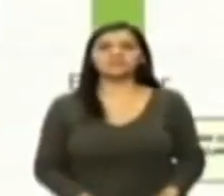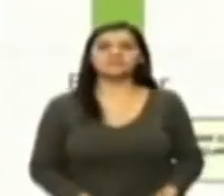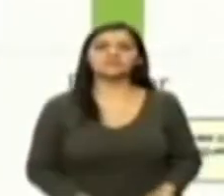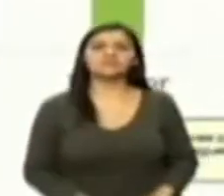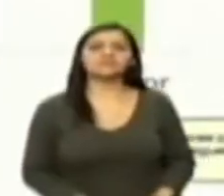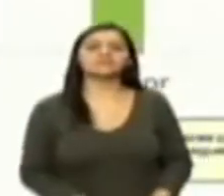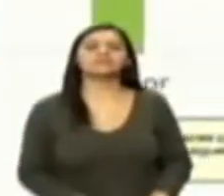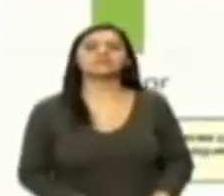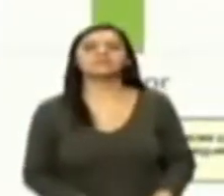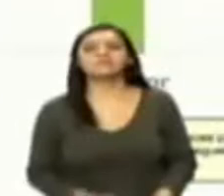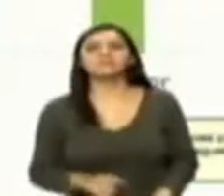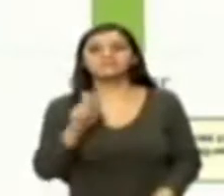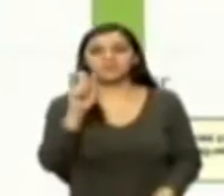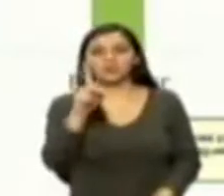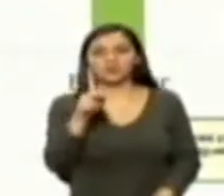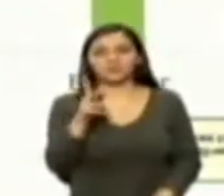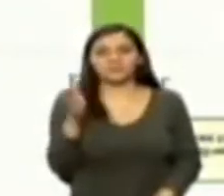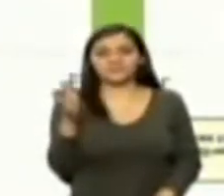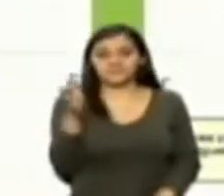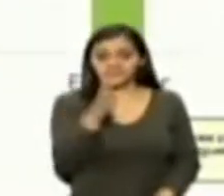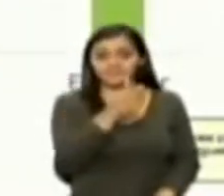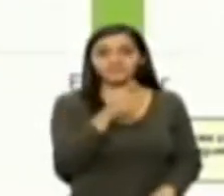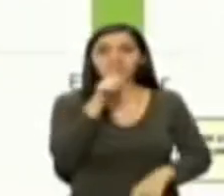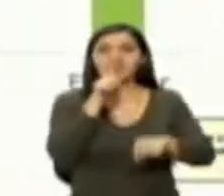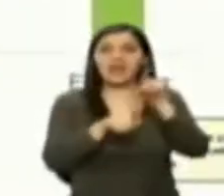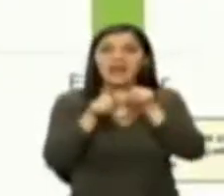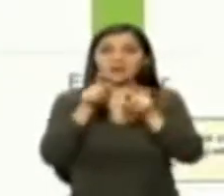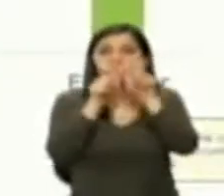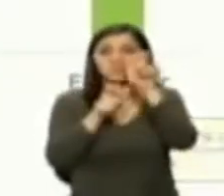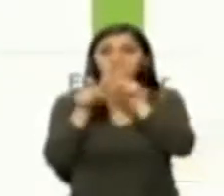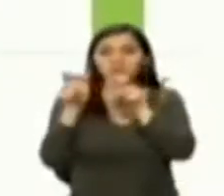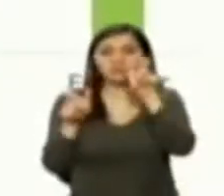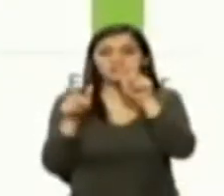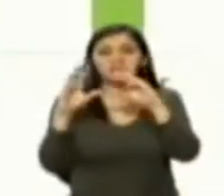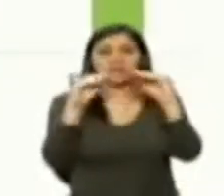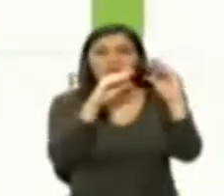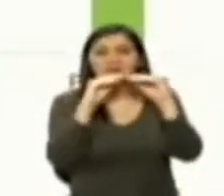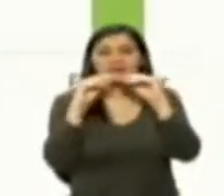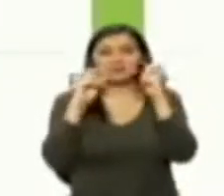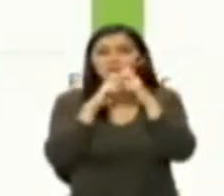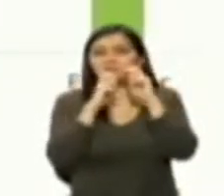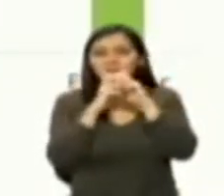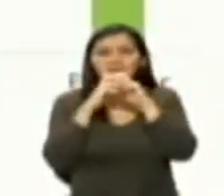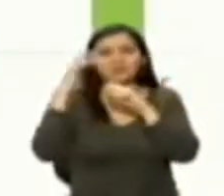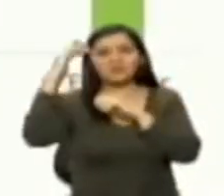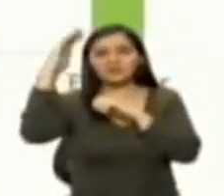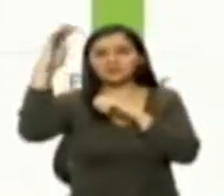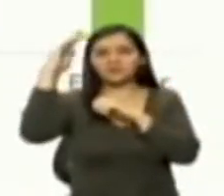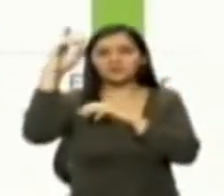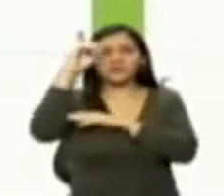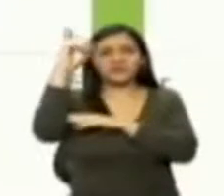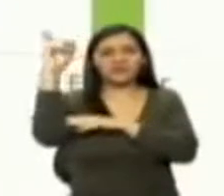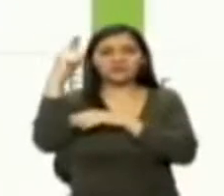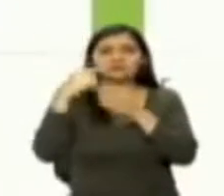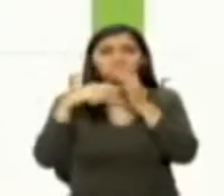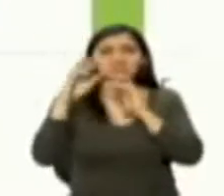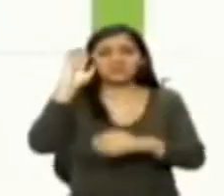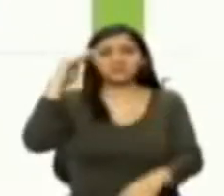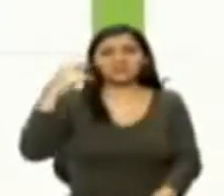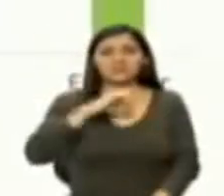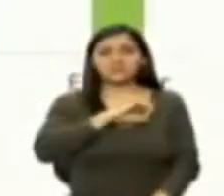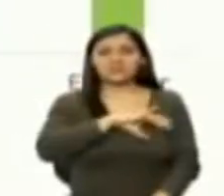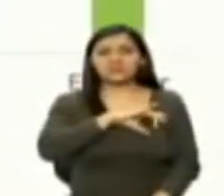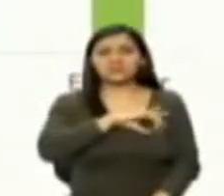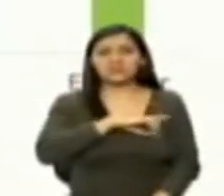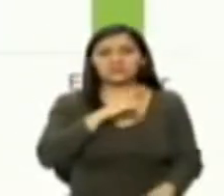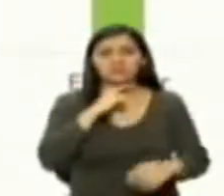¿Ok? Te fíjense. Algunos añoran el modelo neoliberal de derecha. Bueno, hay países neoliberales, Chile. Y tenemos una tasa de